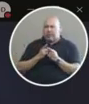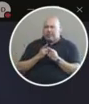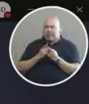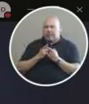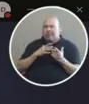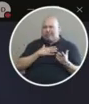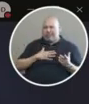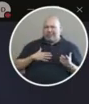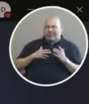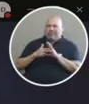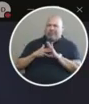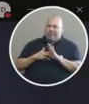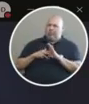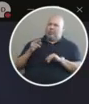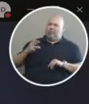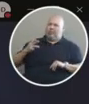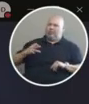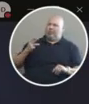Por favor.